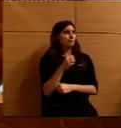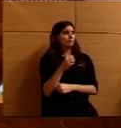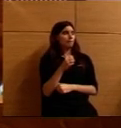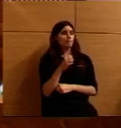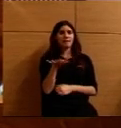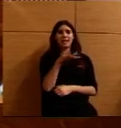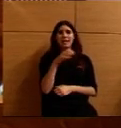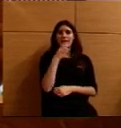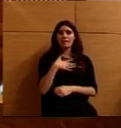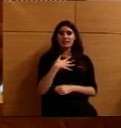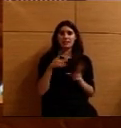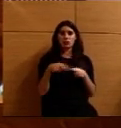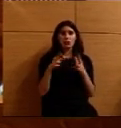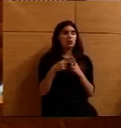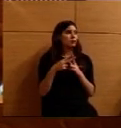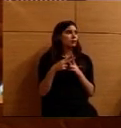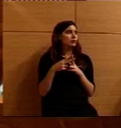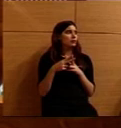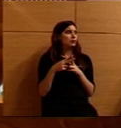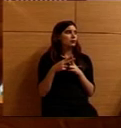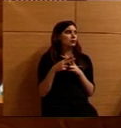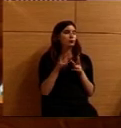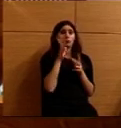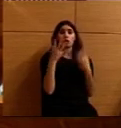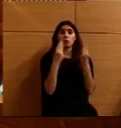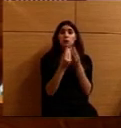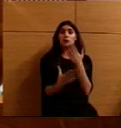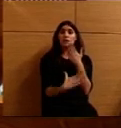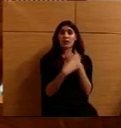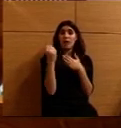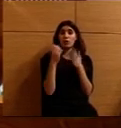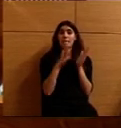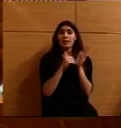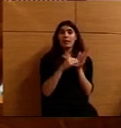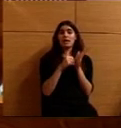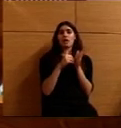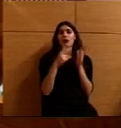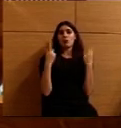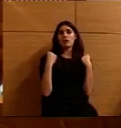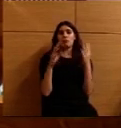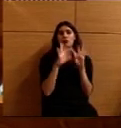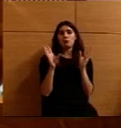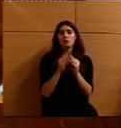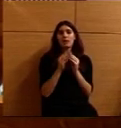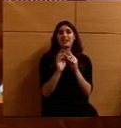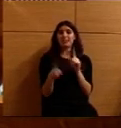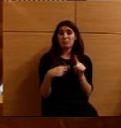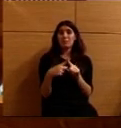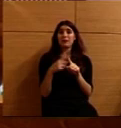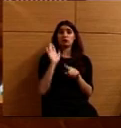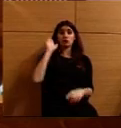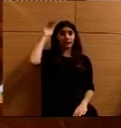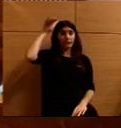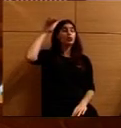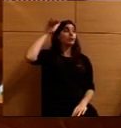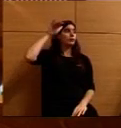de la área de bienestar social. ¿Para qué? Pues para, junto con la Federación Valenciana de Municipios y Provincias y la